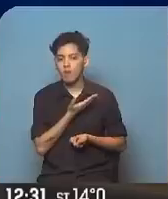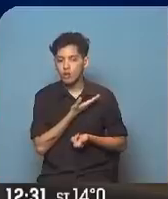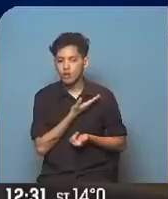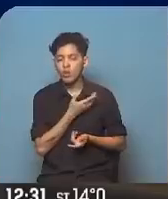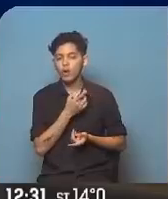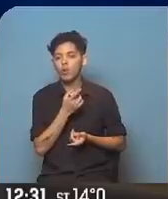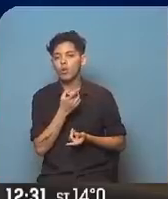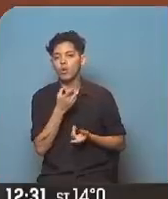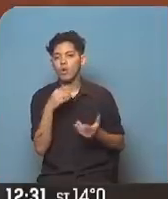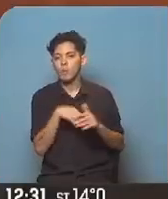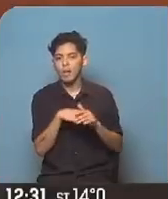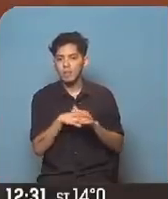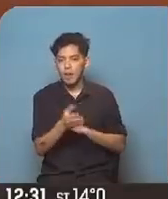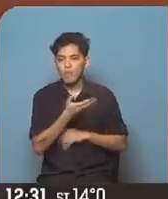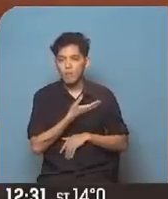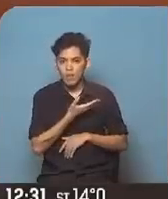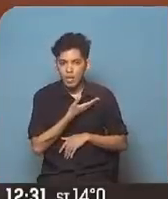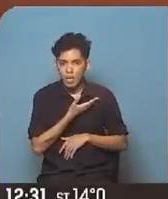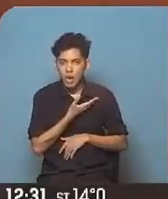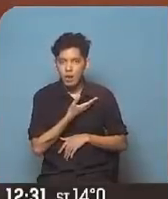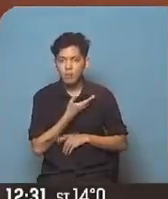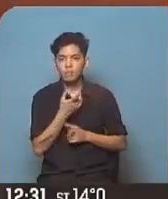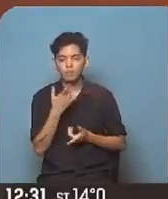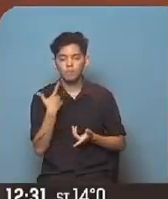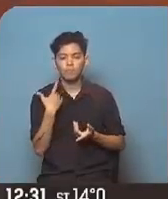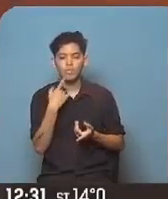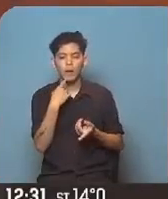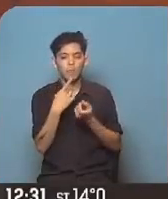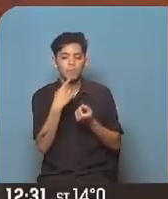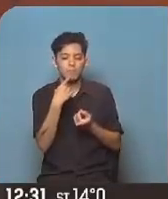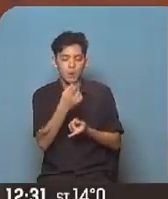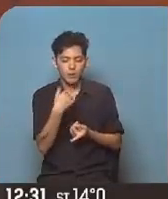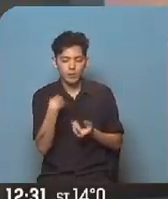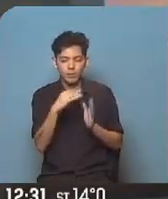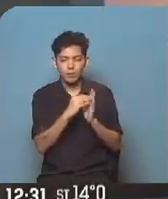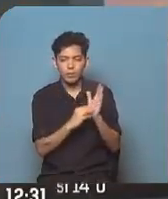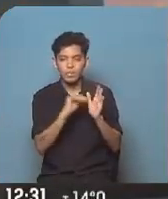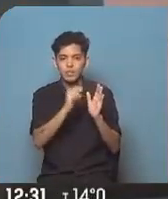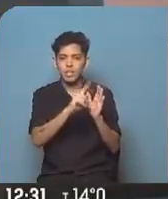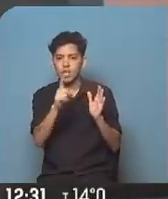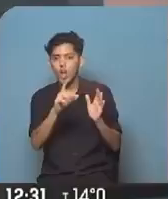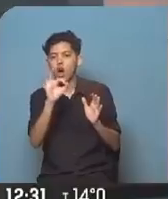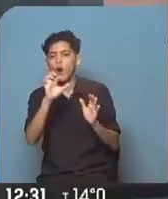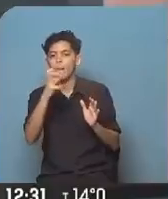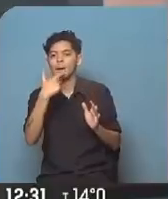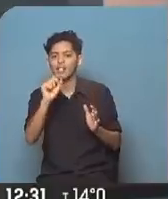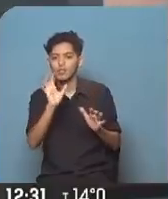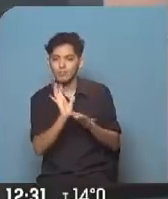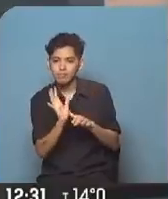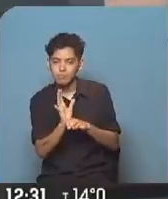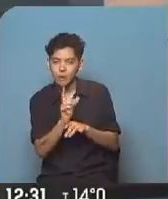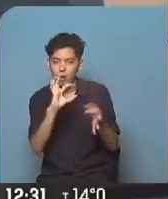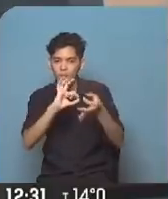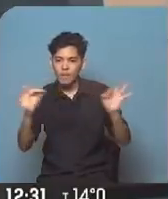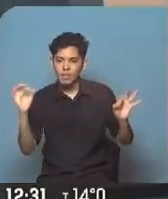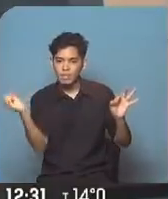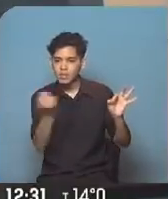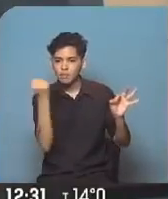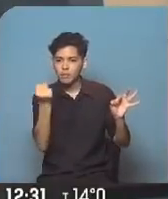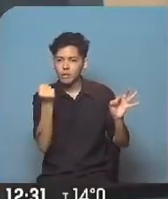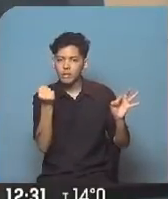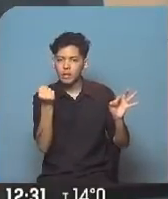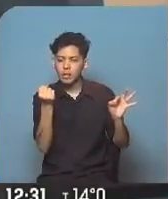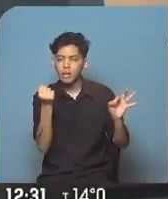Se nos acabó el tiempo. Sí. Juan, déjame, te despido con un multiple choice. Puedes responder por sí, por no o por paso. Bueno. Es una frase célebre. Okay.